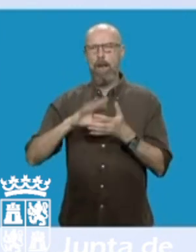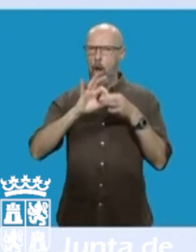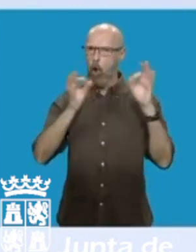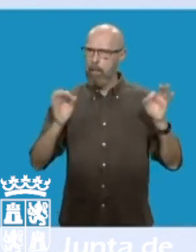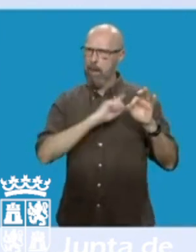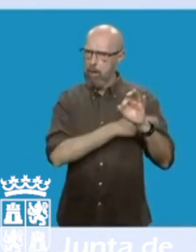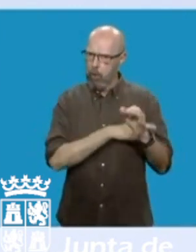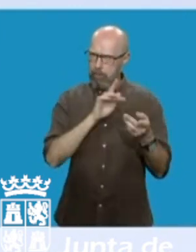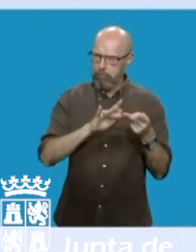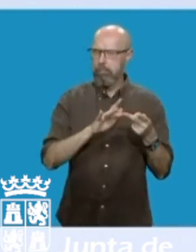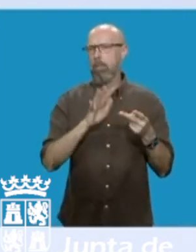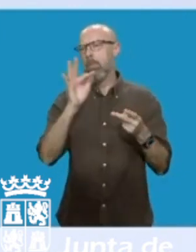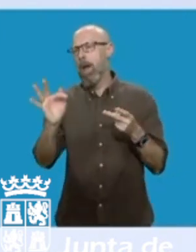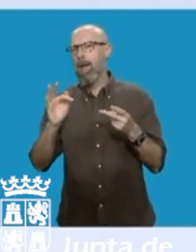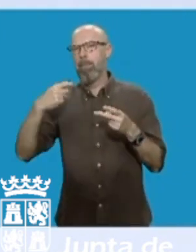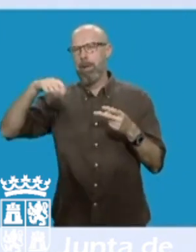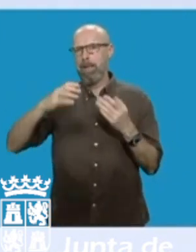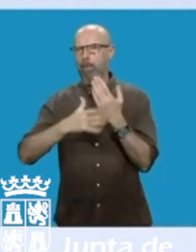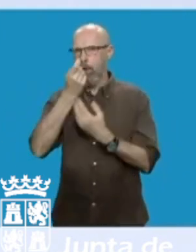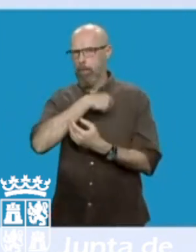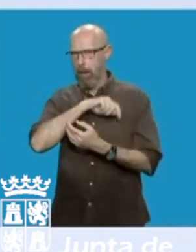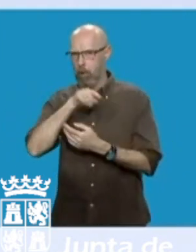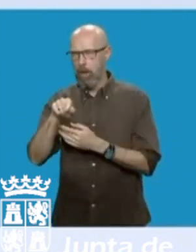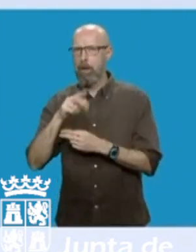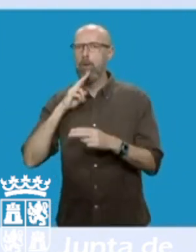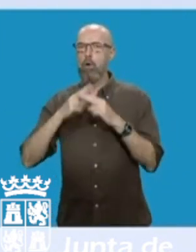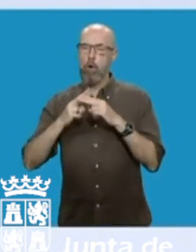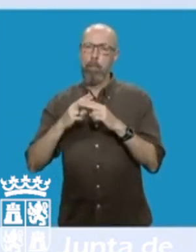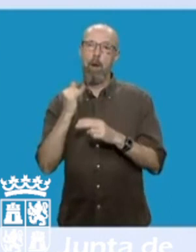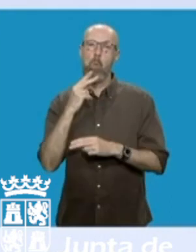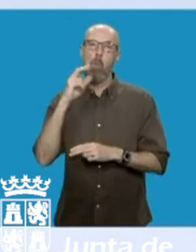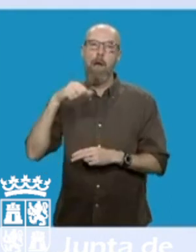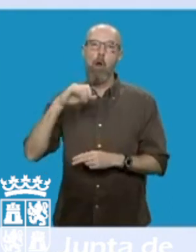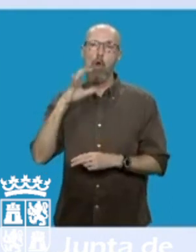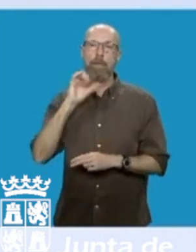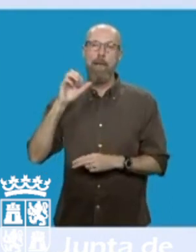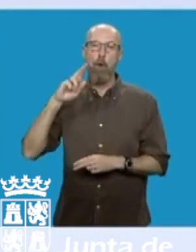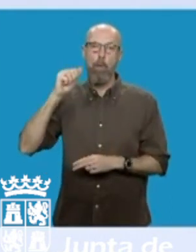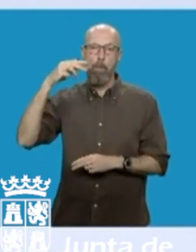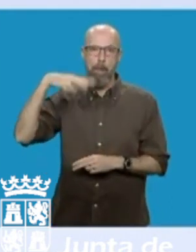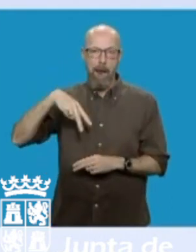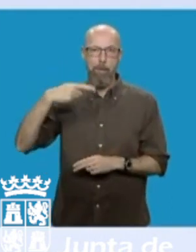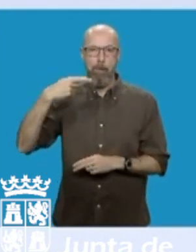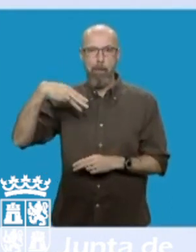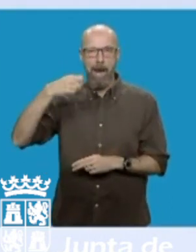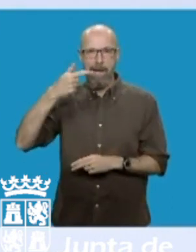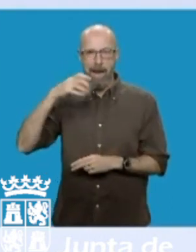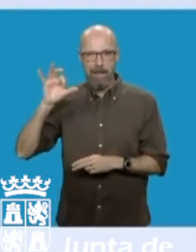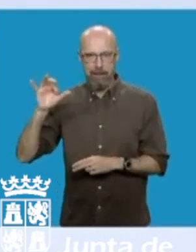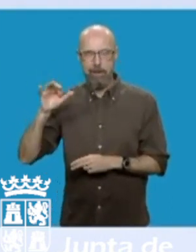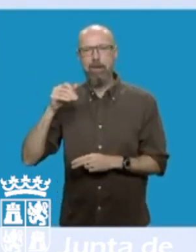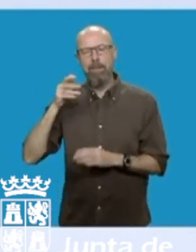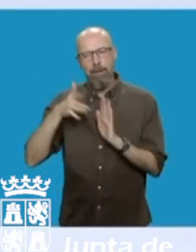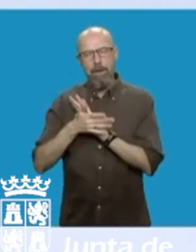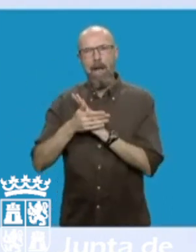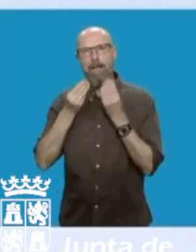a presidente de la Federación Española. Hablamos de Juan José Román Mangas, por ello hablamos del reconocimiento a su exitosa